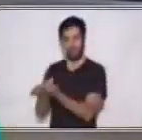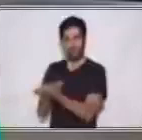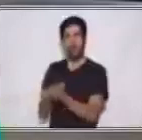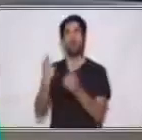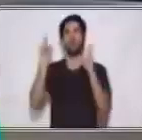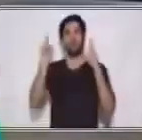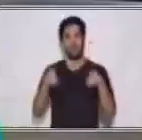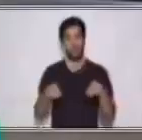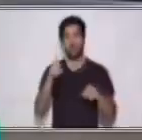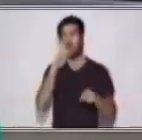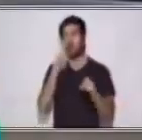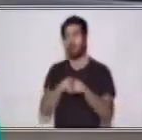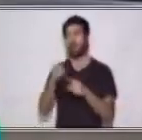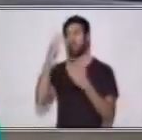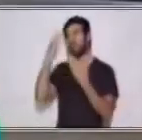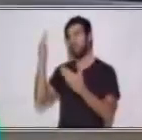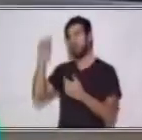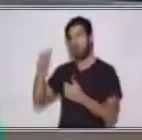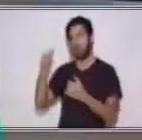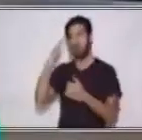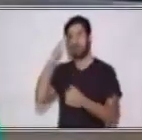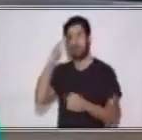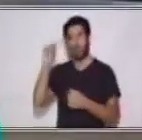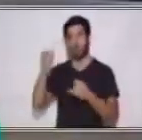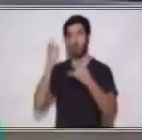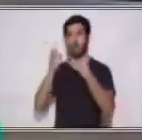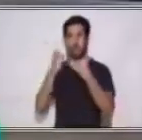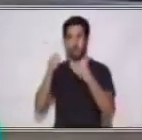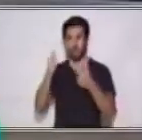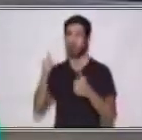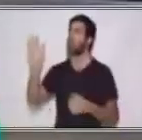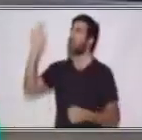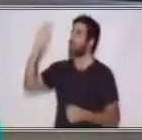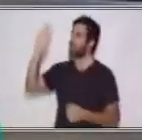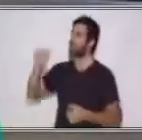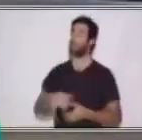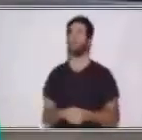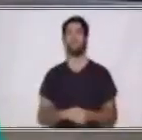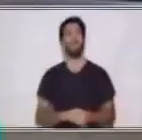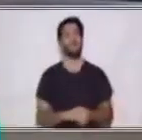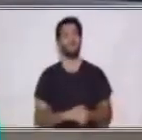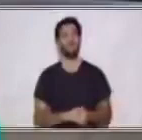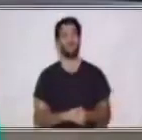también le agradecemos a Pablo, quien nos acompaña hoy en la interpretación de la lengua de señas.